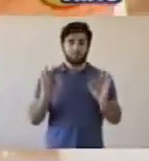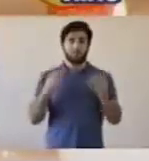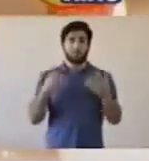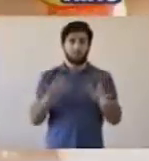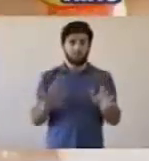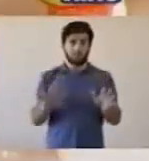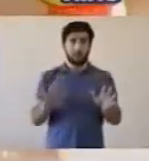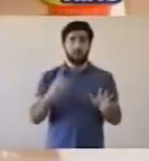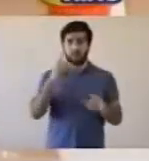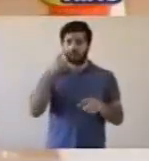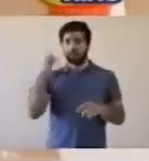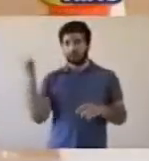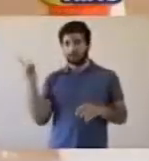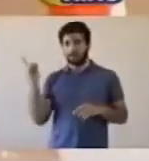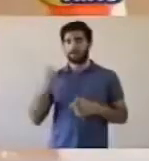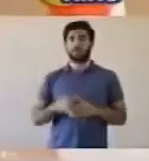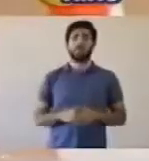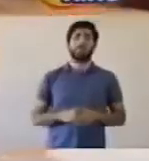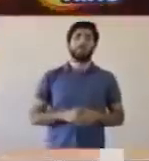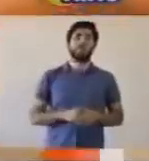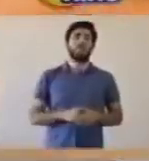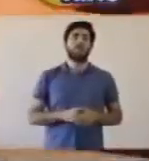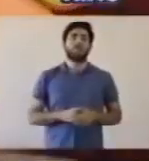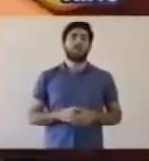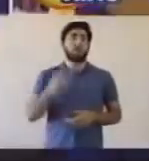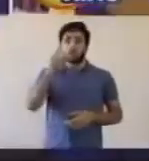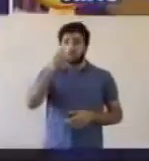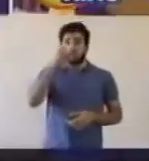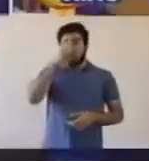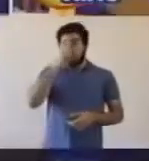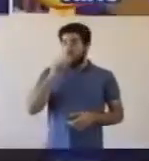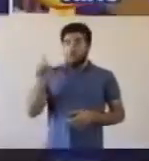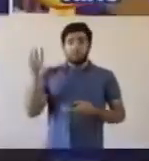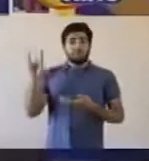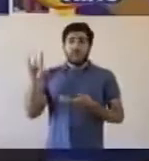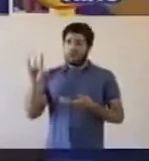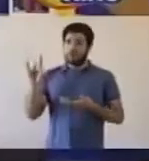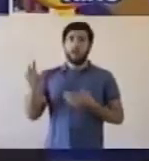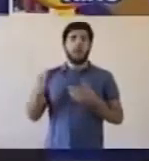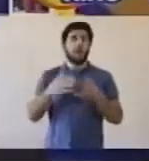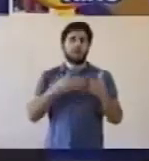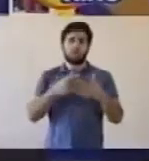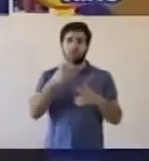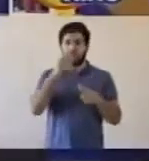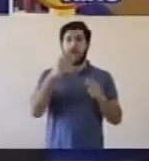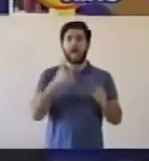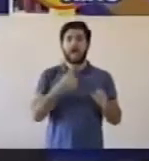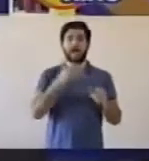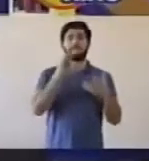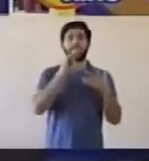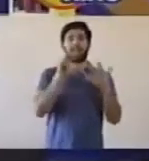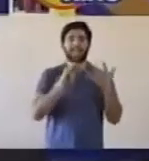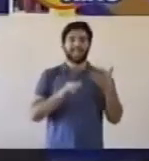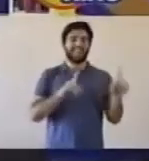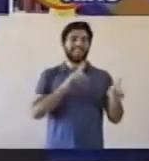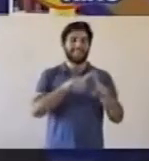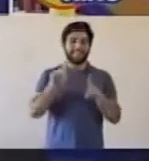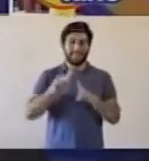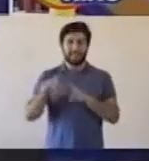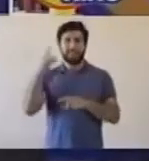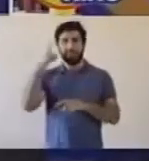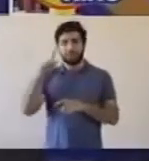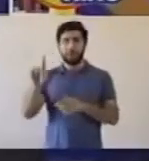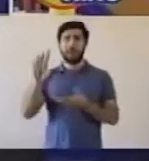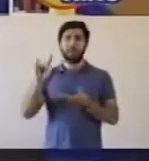mire. Así nos quedaría. Si tú no tienes pegamento en casa, recuerda que hay ciertos materiales